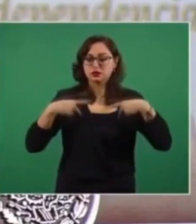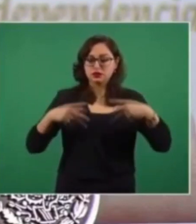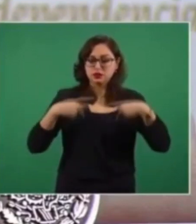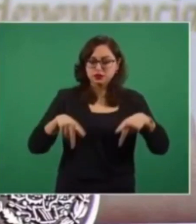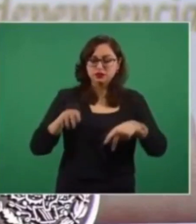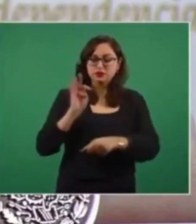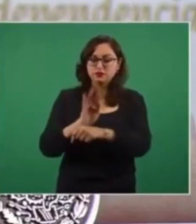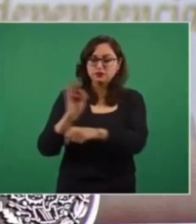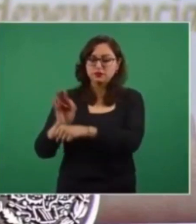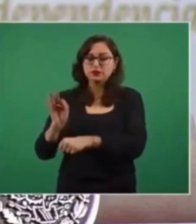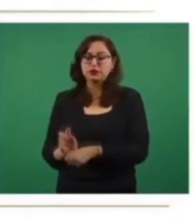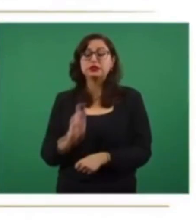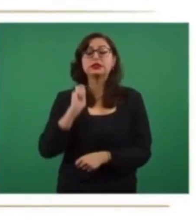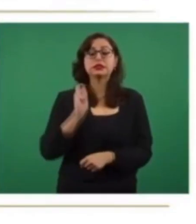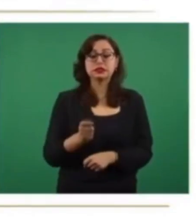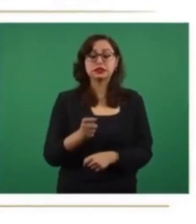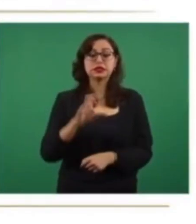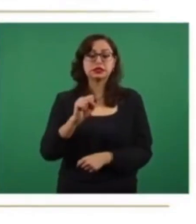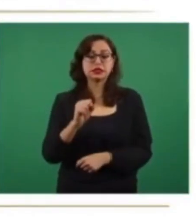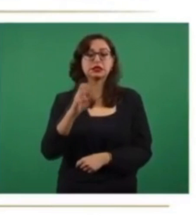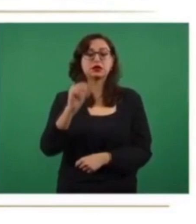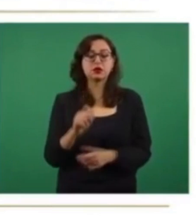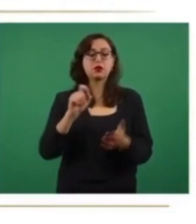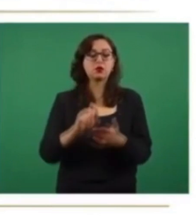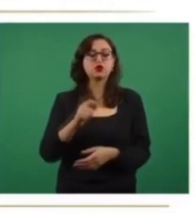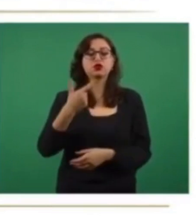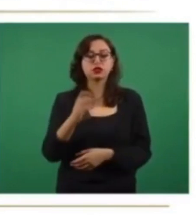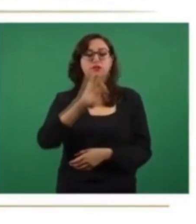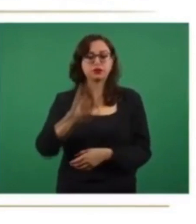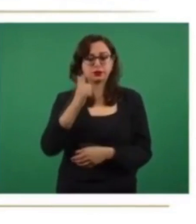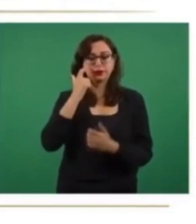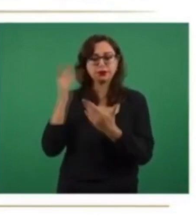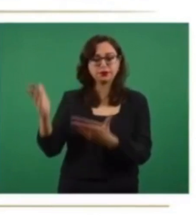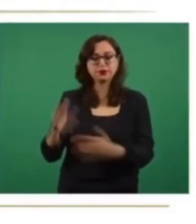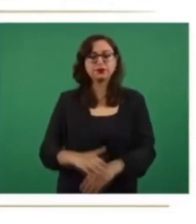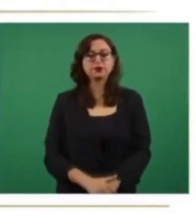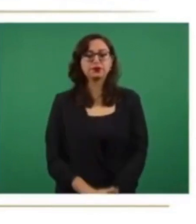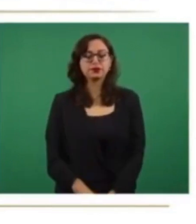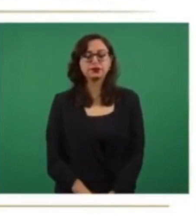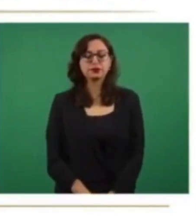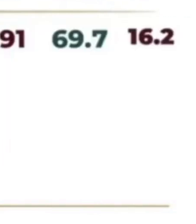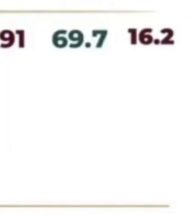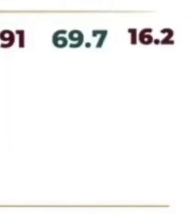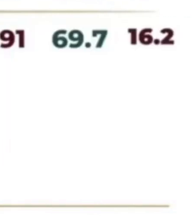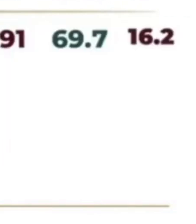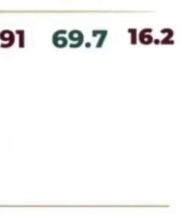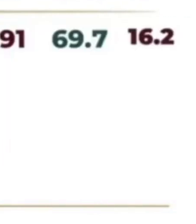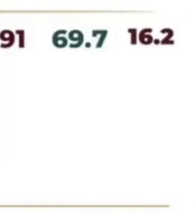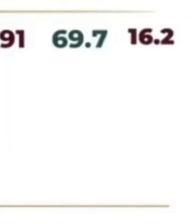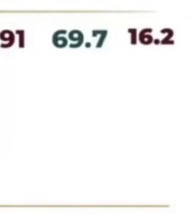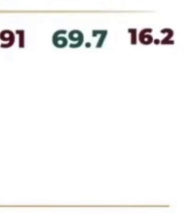lo que representa un avance del 69.7 por ciento del total que se deberá pagar en el primer bimestre.